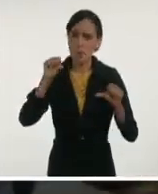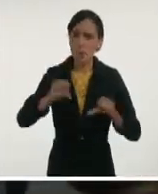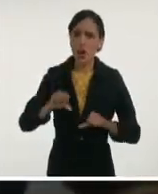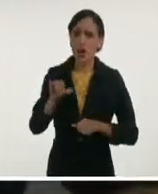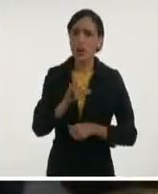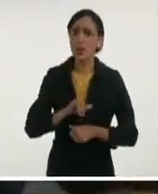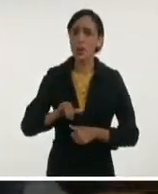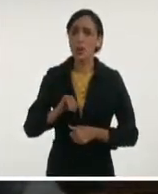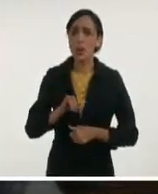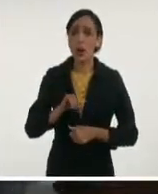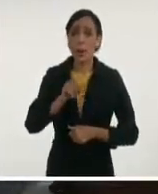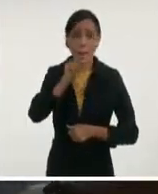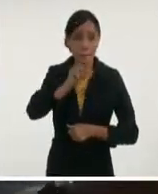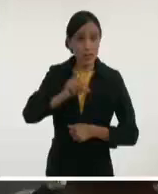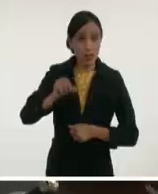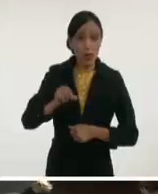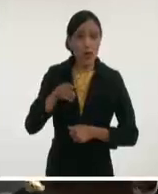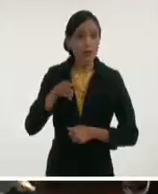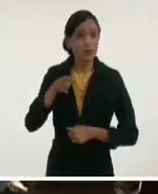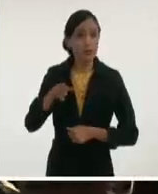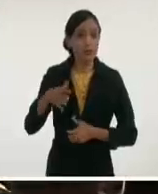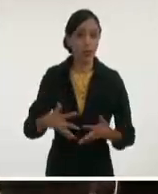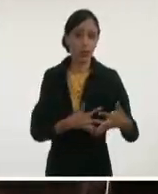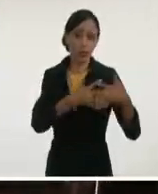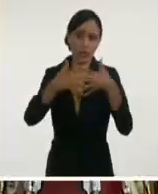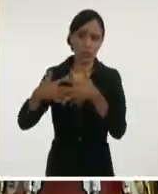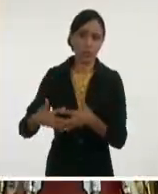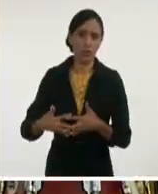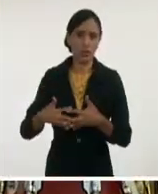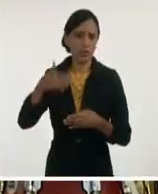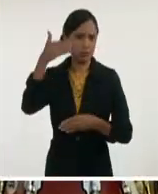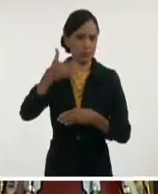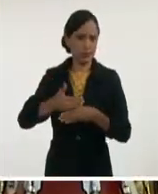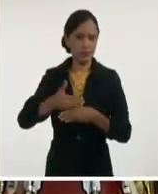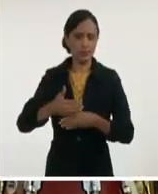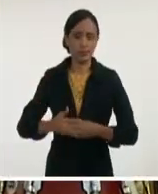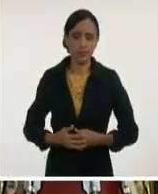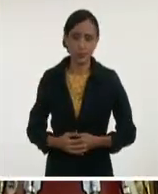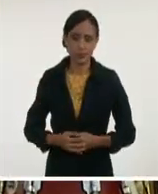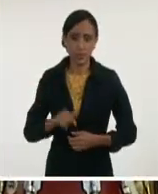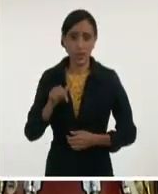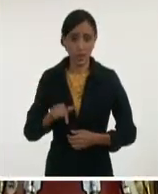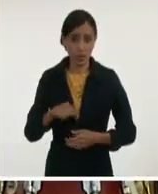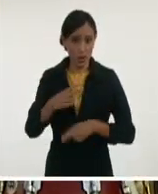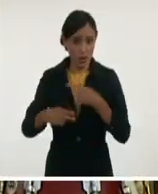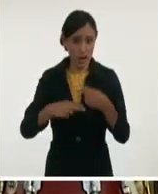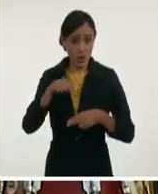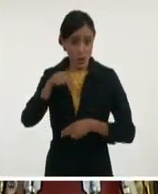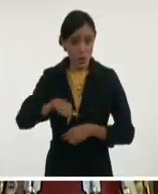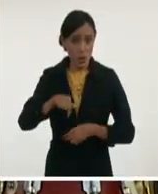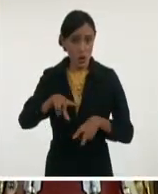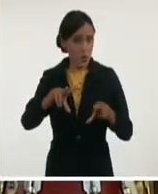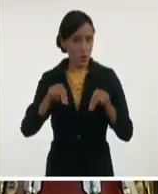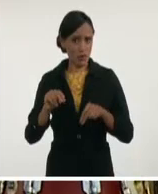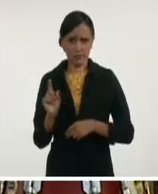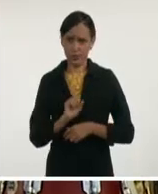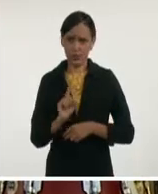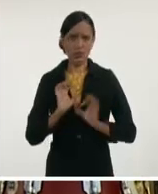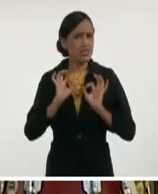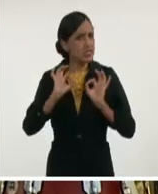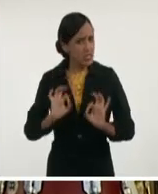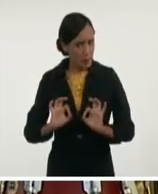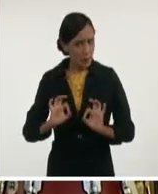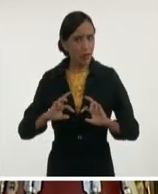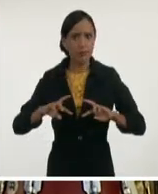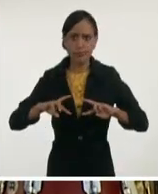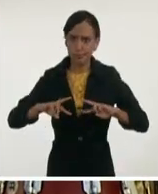masiva hacia sus costas. Nada de esto es nuevo. Lo han intentado otras veces.